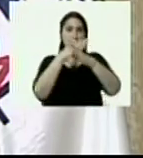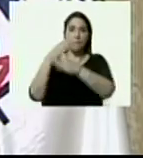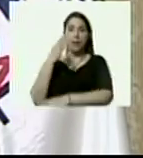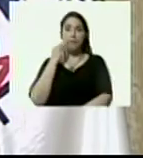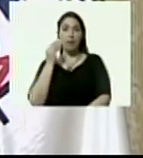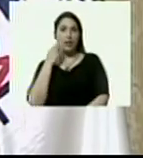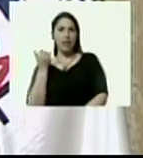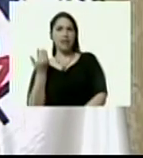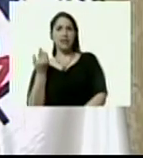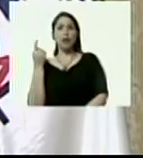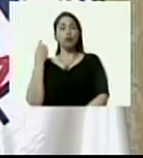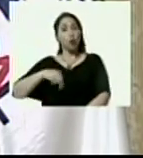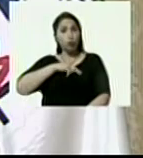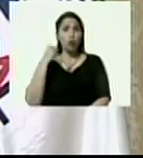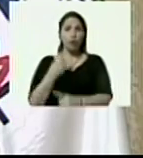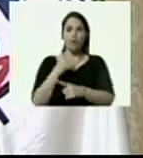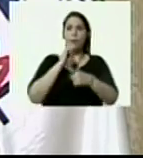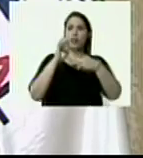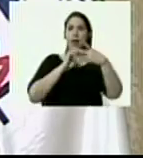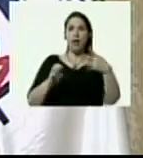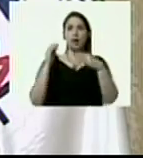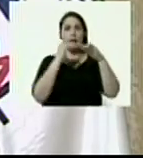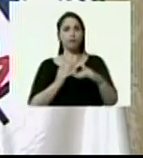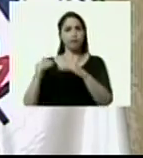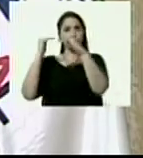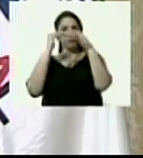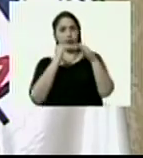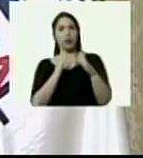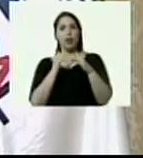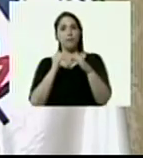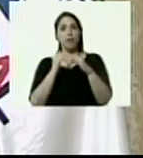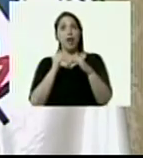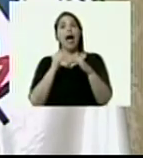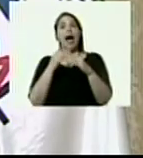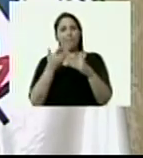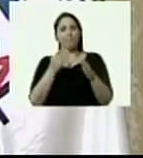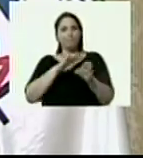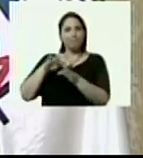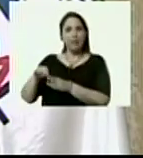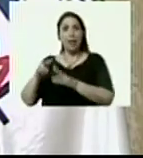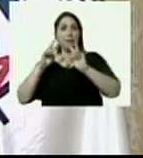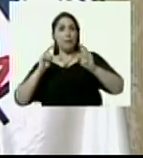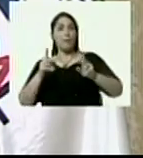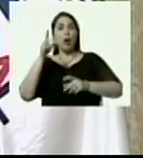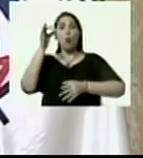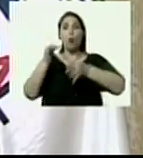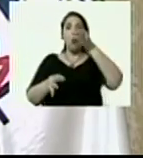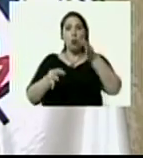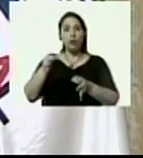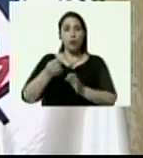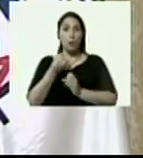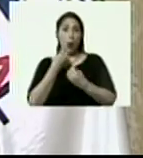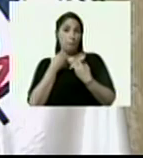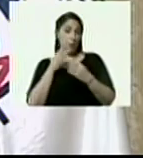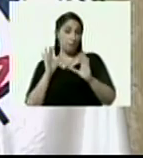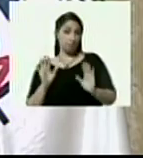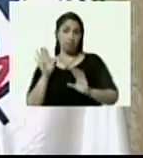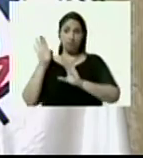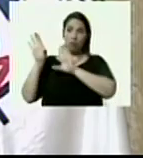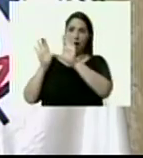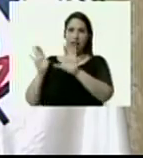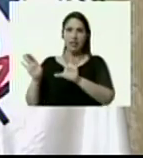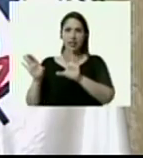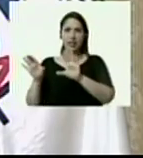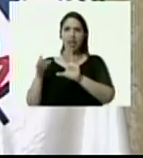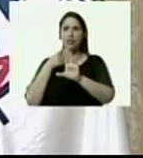trazaremos una estrategia común en este sentido y en cuanto a lo jurídico que bueno efectivamente ahí hay países que han planteado